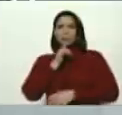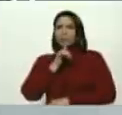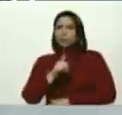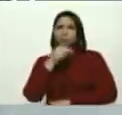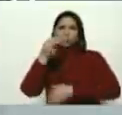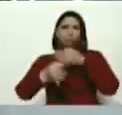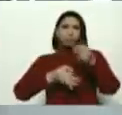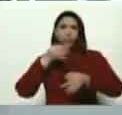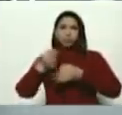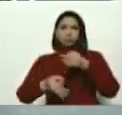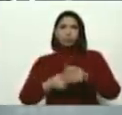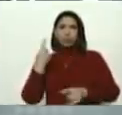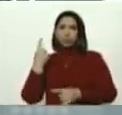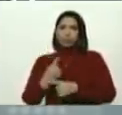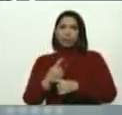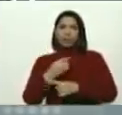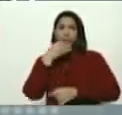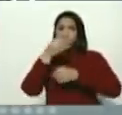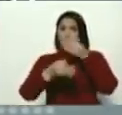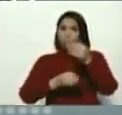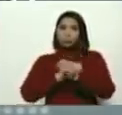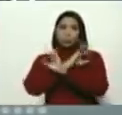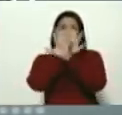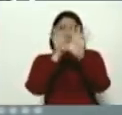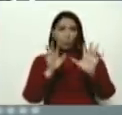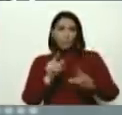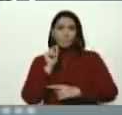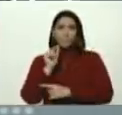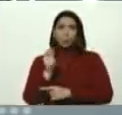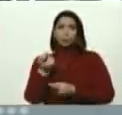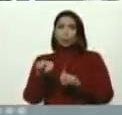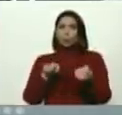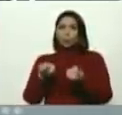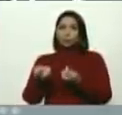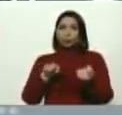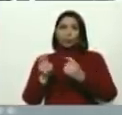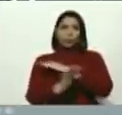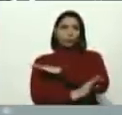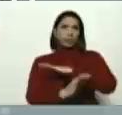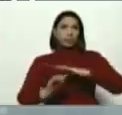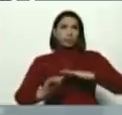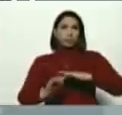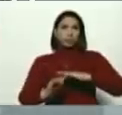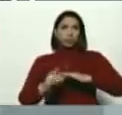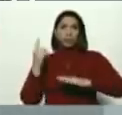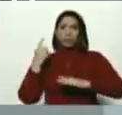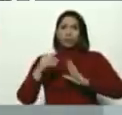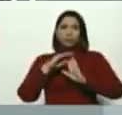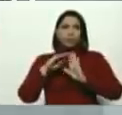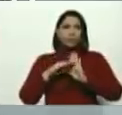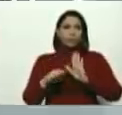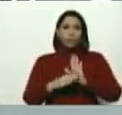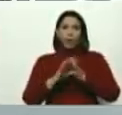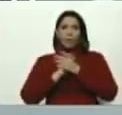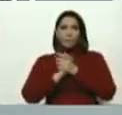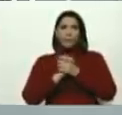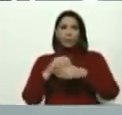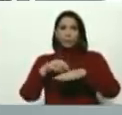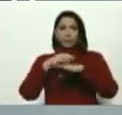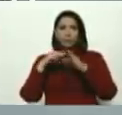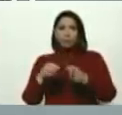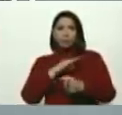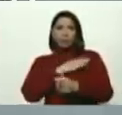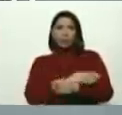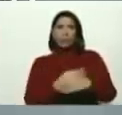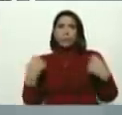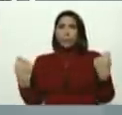explicarlo, porque hay que explicar el cordón sanitario estricto y mantenerlo. Compañeros del Ministerio del Poder Popular de la